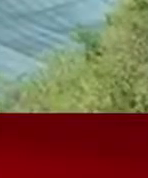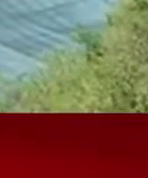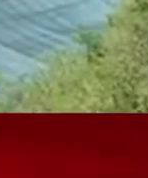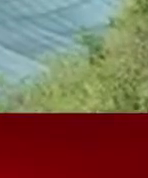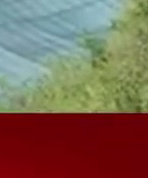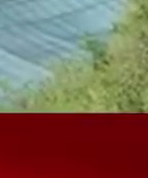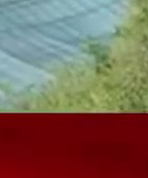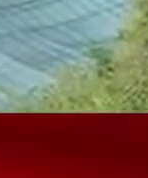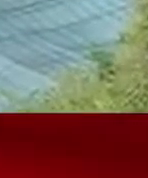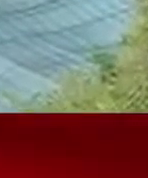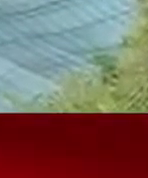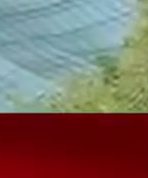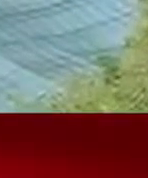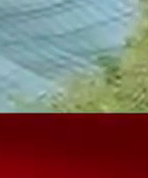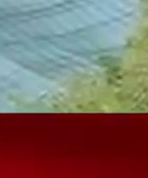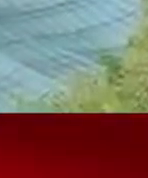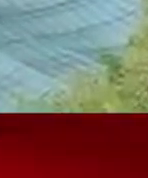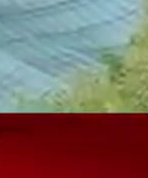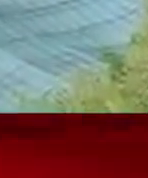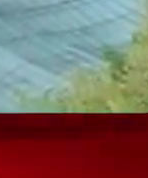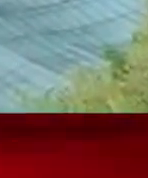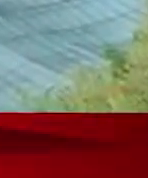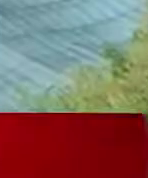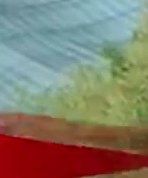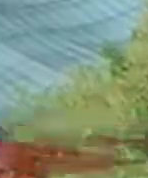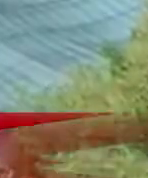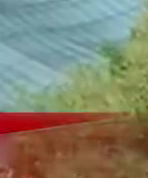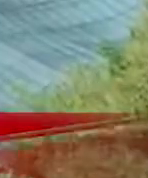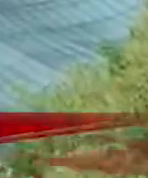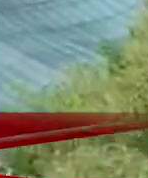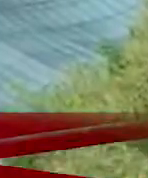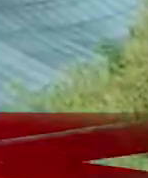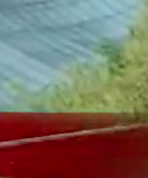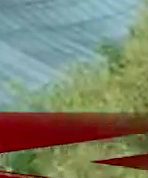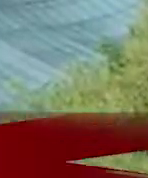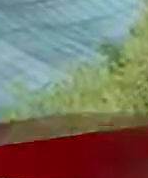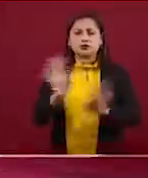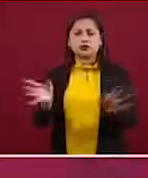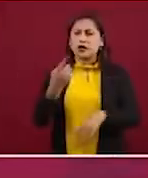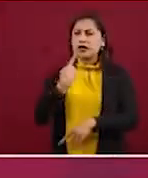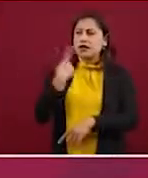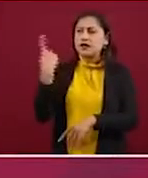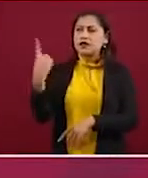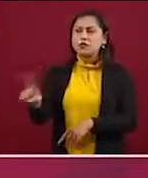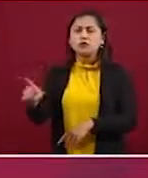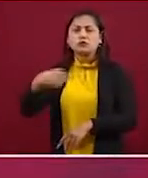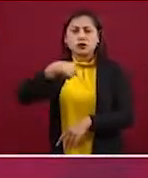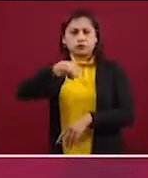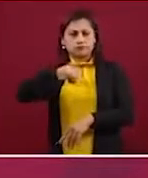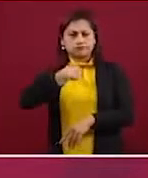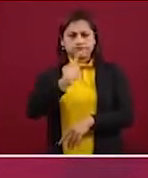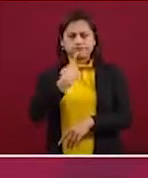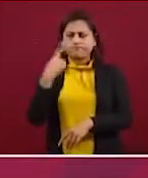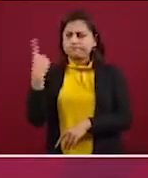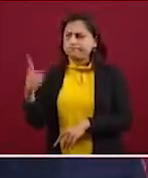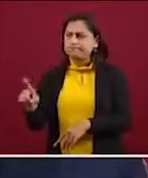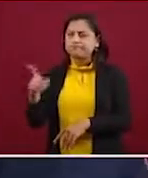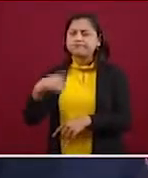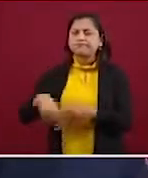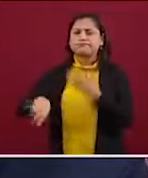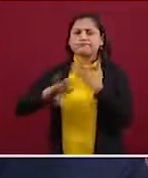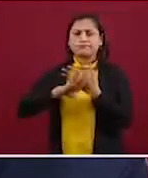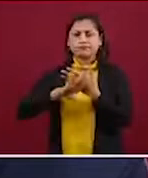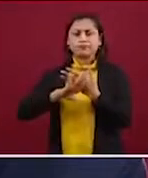detener el operativo de captura de ovidio guzmán hijo de el chapo para no arriesgar la vida de las personas por la detención de un presunto delincuente y